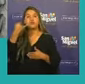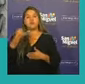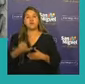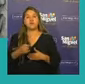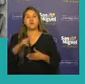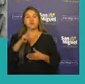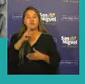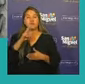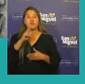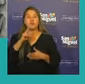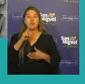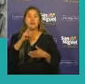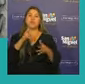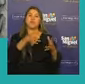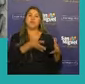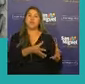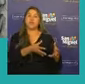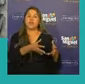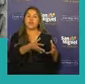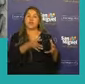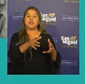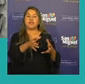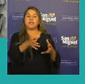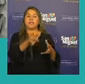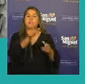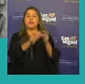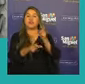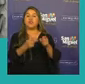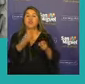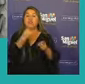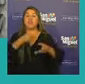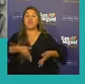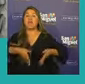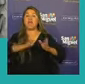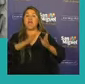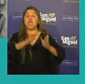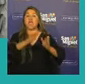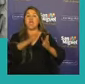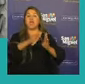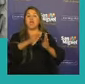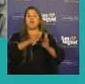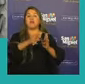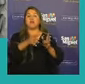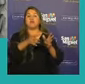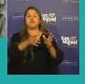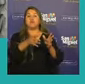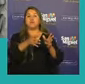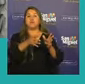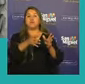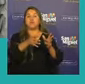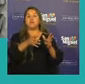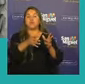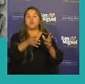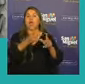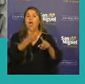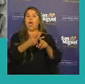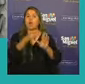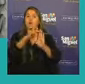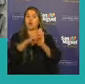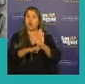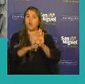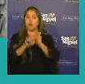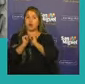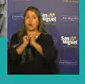generamos retiros de personas en situación de calle, pero si bien tenemos un programa de acompañamiento para